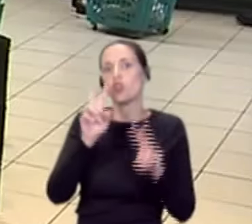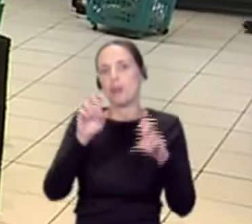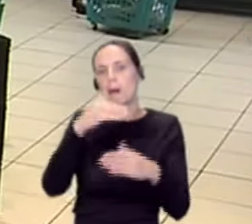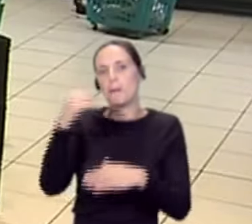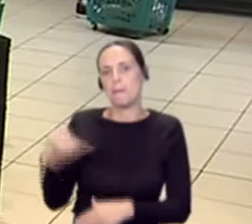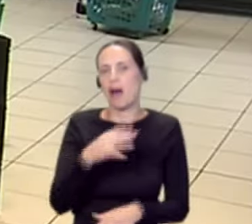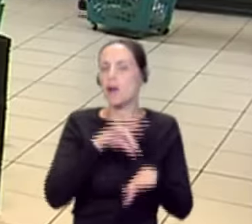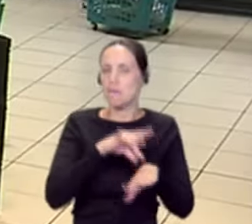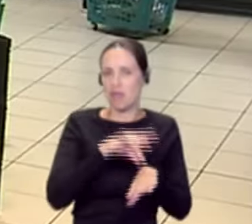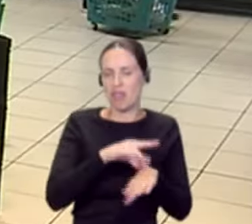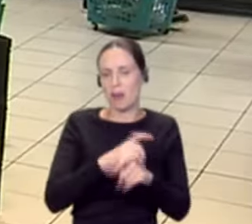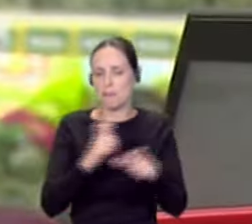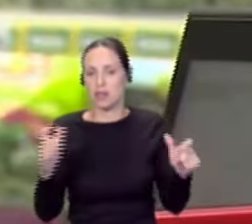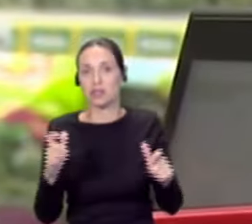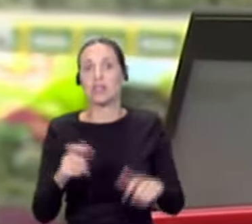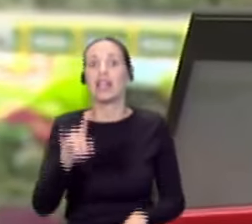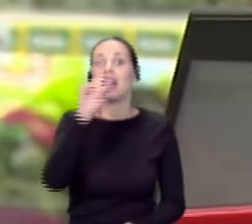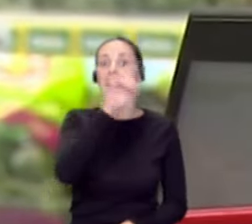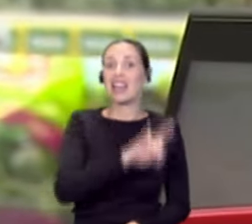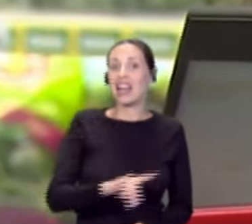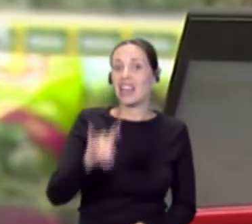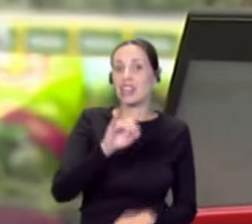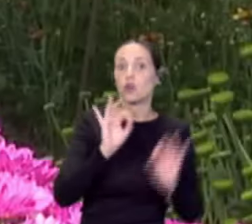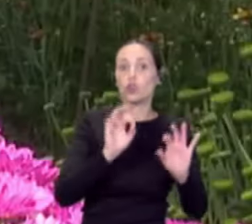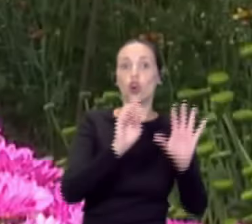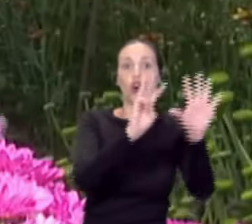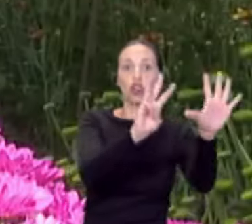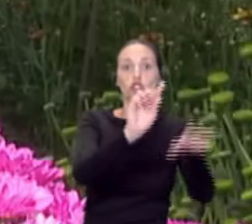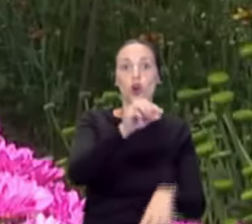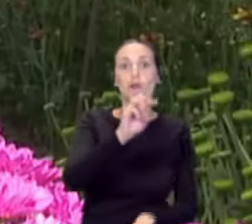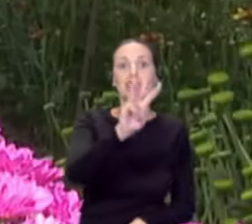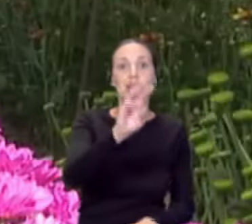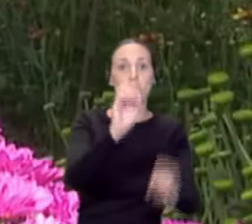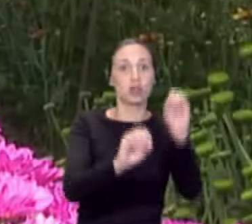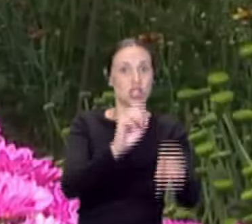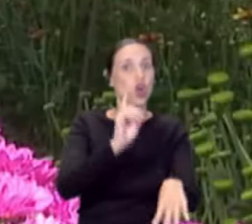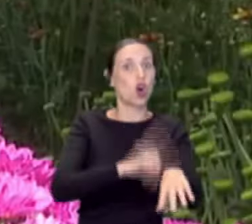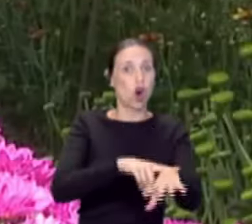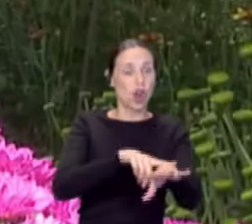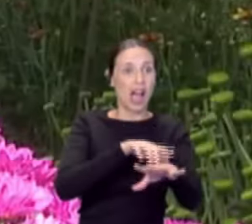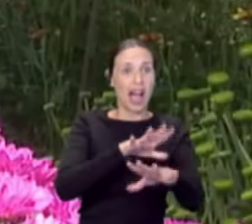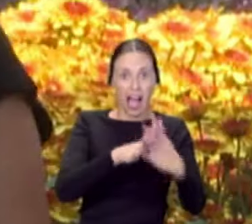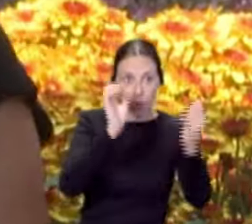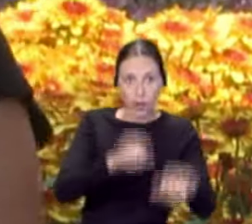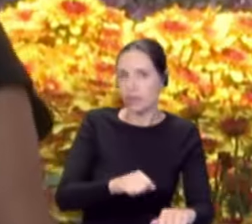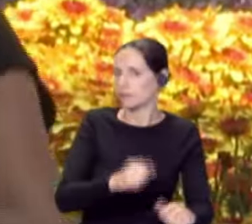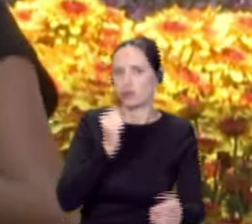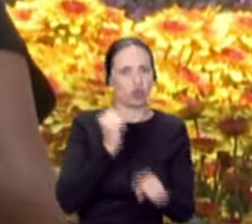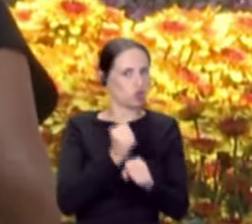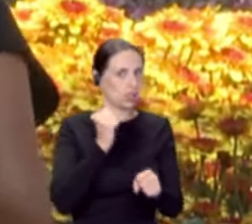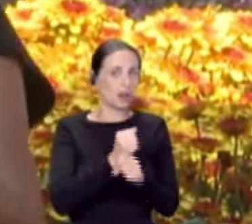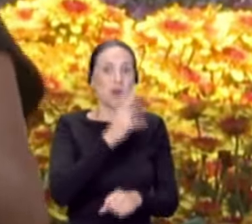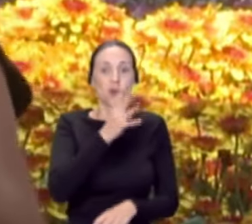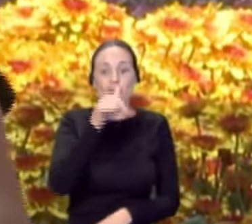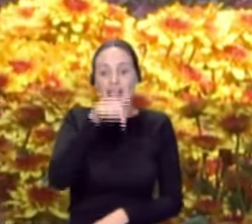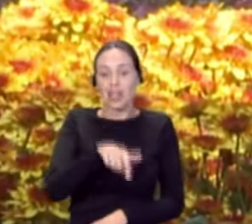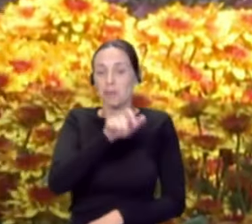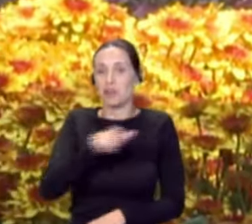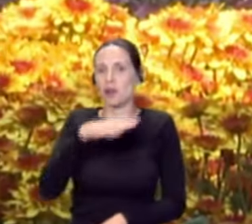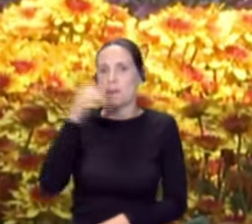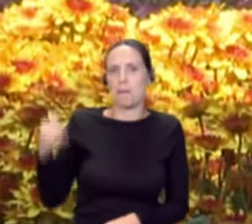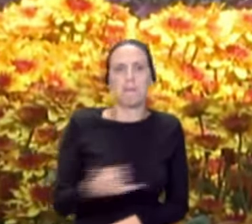En Canarias no se trabaja el 8,3% de las horas pactadas. El motivo: somos la comunidad con más empleados de baja